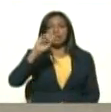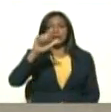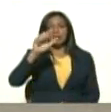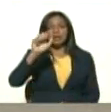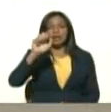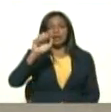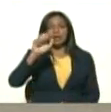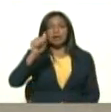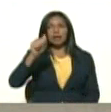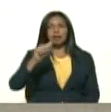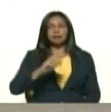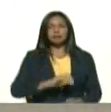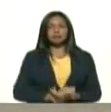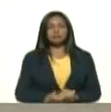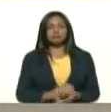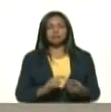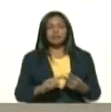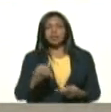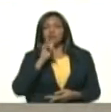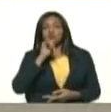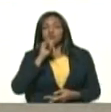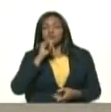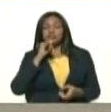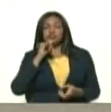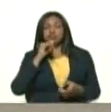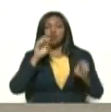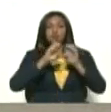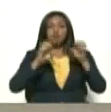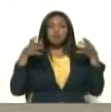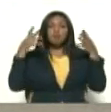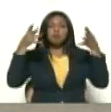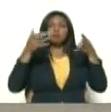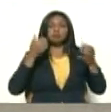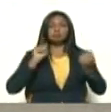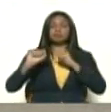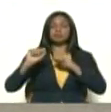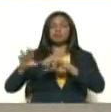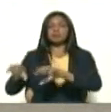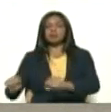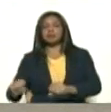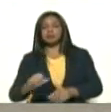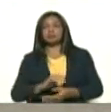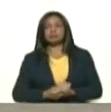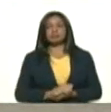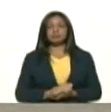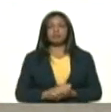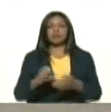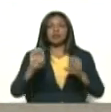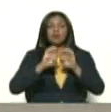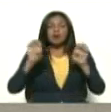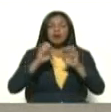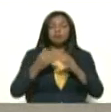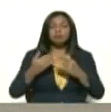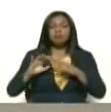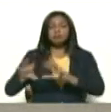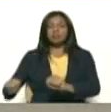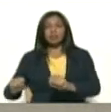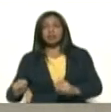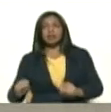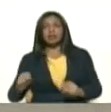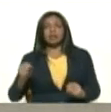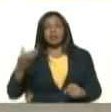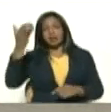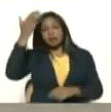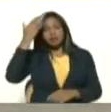las píldoras. El anuncio del evangelio antiimperial. El evangelio antiimperial. El reino está llegando.